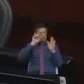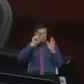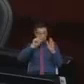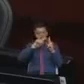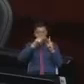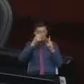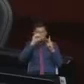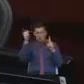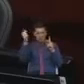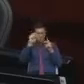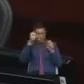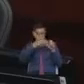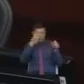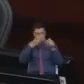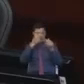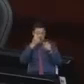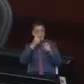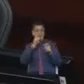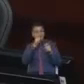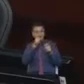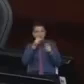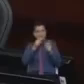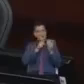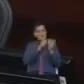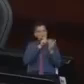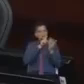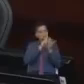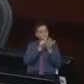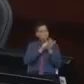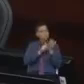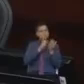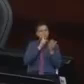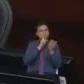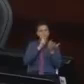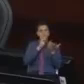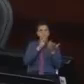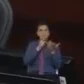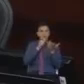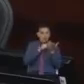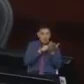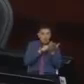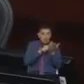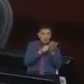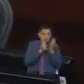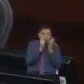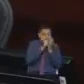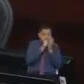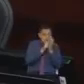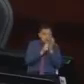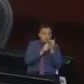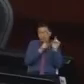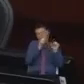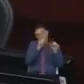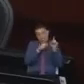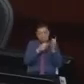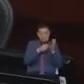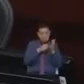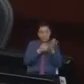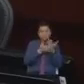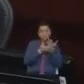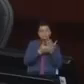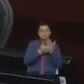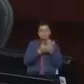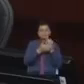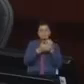de Justicia y Paz. Solamente toca unos pequeños puntos, pero no